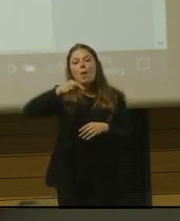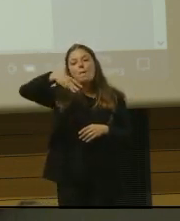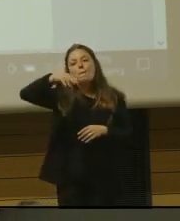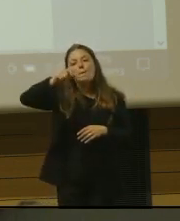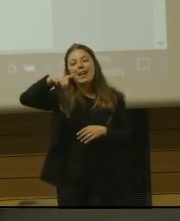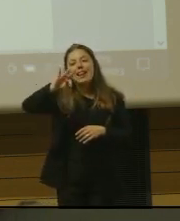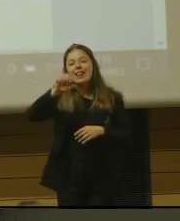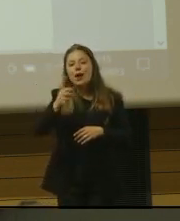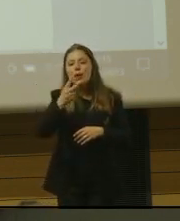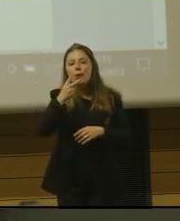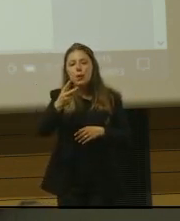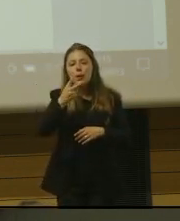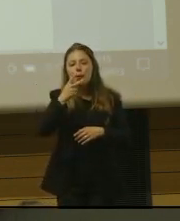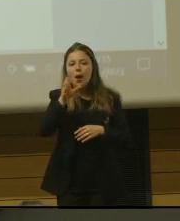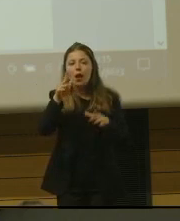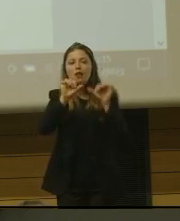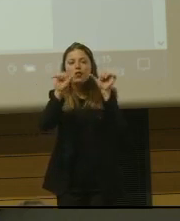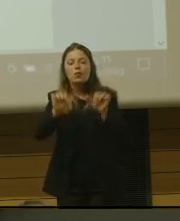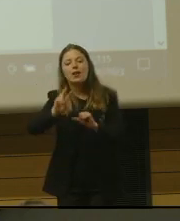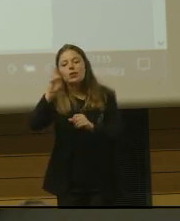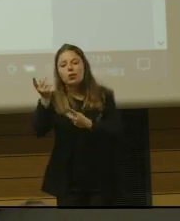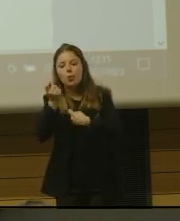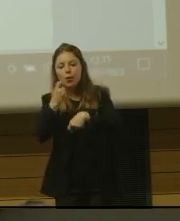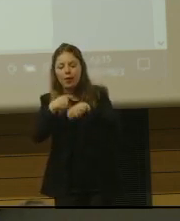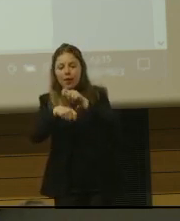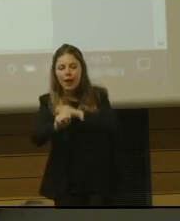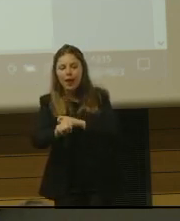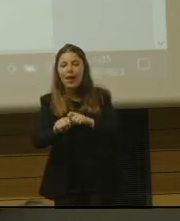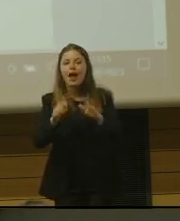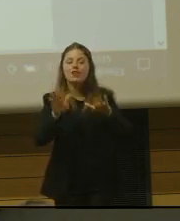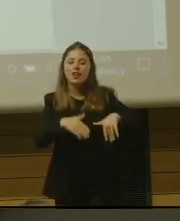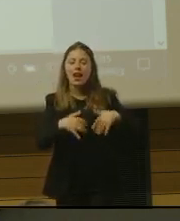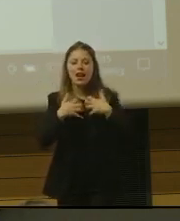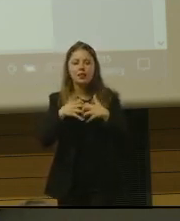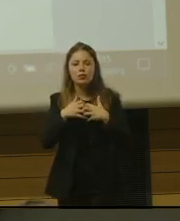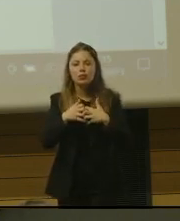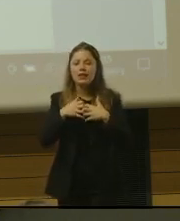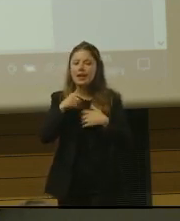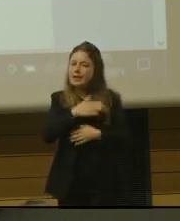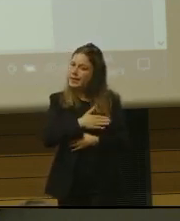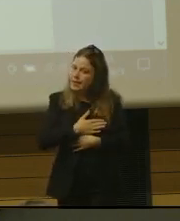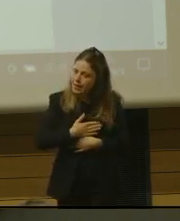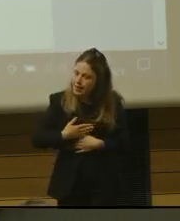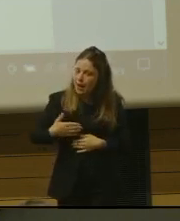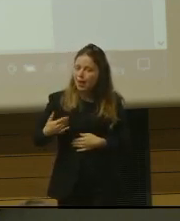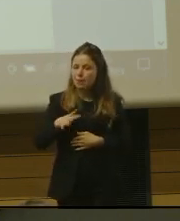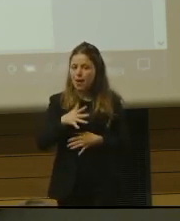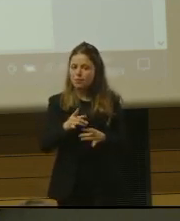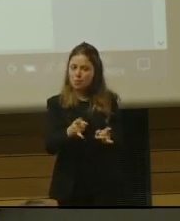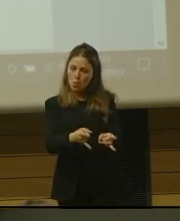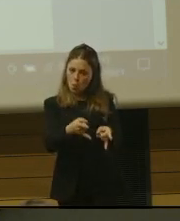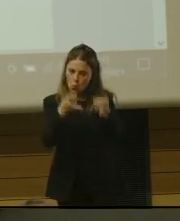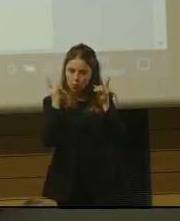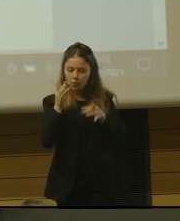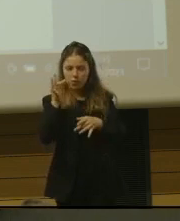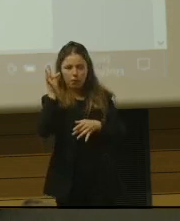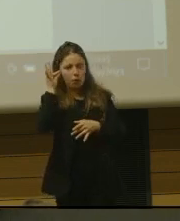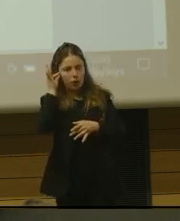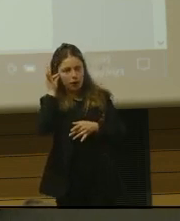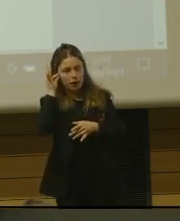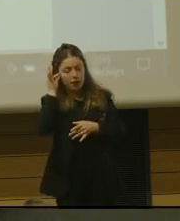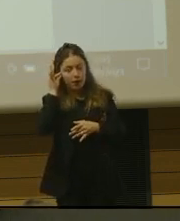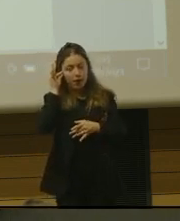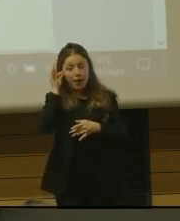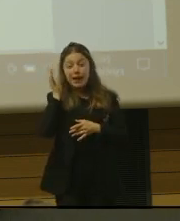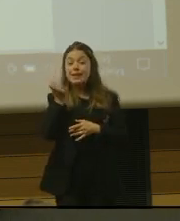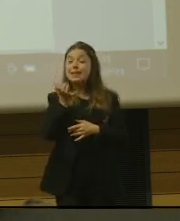pero ahora se vende también en otro formato. En fin, al final la industria va haciendo como todo lo posible para enganchar a las mujeres, ¿no? Cuando ya tenían,